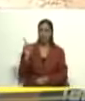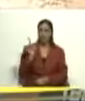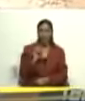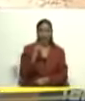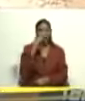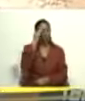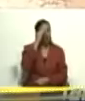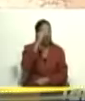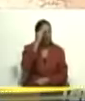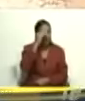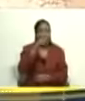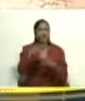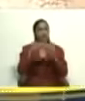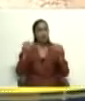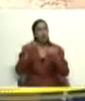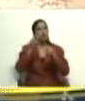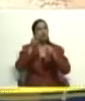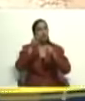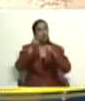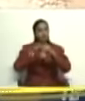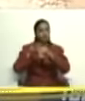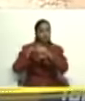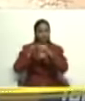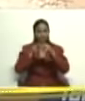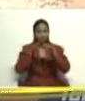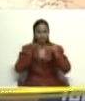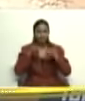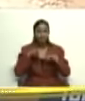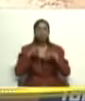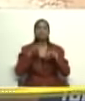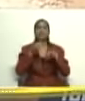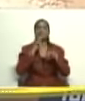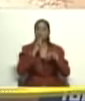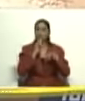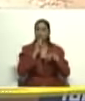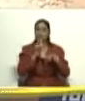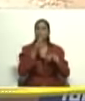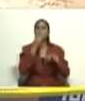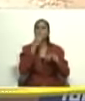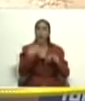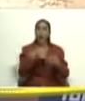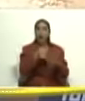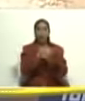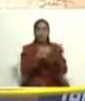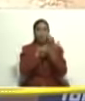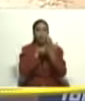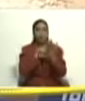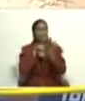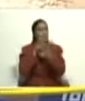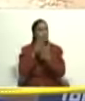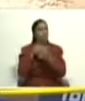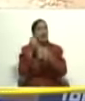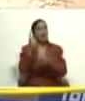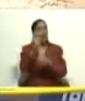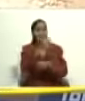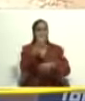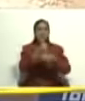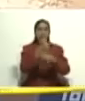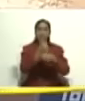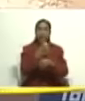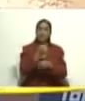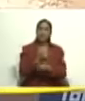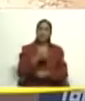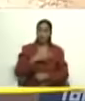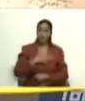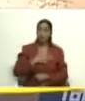las empresas y cada uno me daba una buena noticia de los avances que tienen, y lo